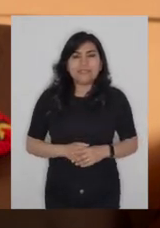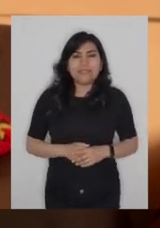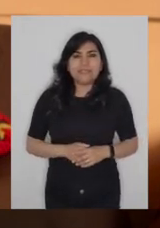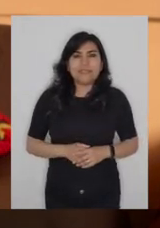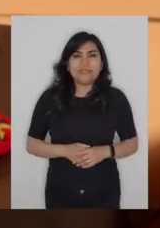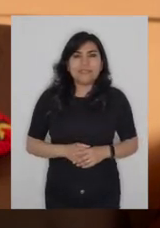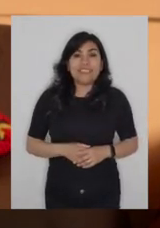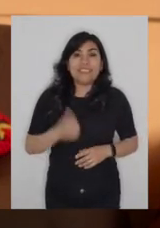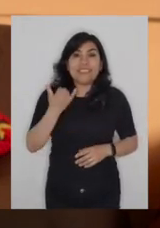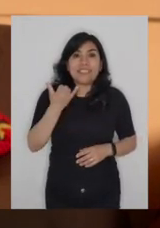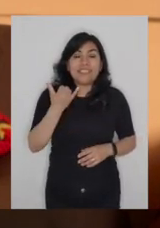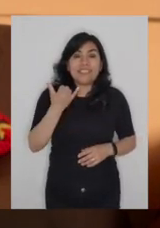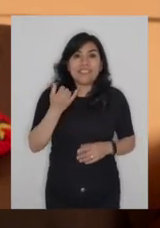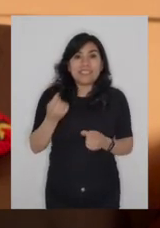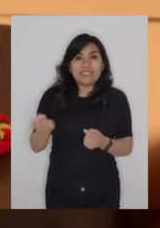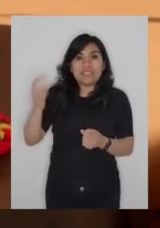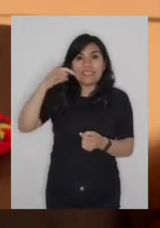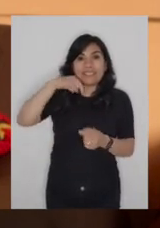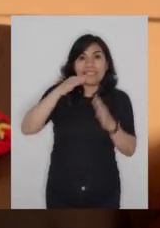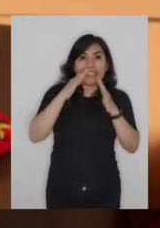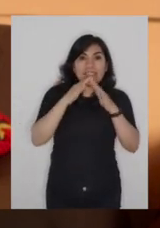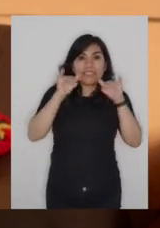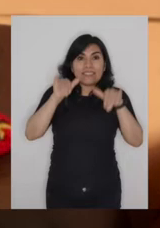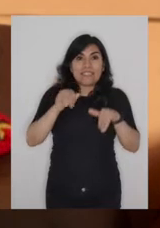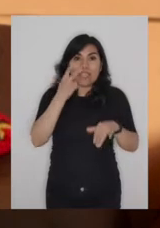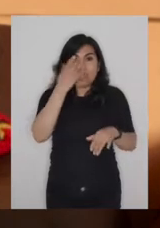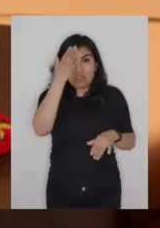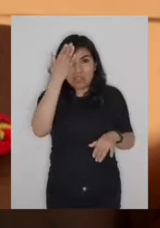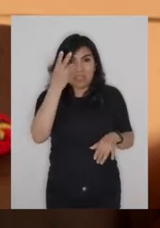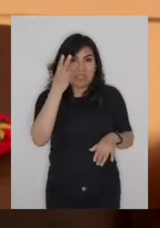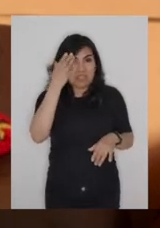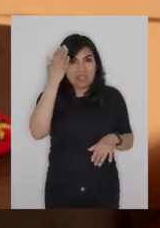Y se trae a la casa, se deja unos 2 días o 3.